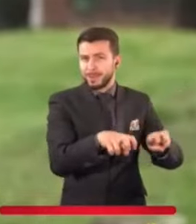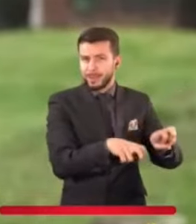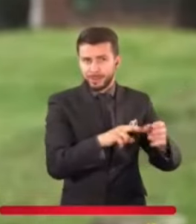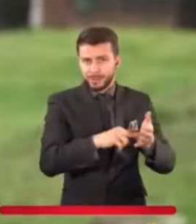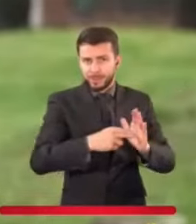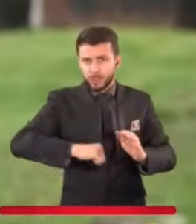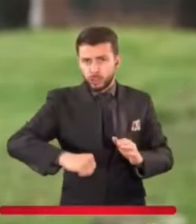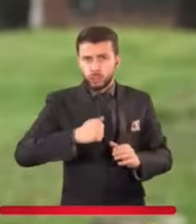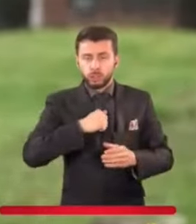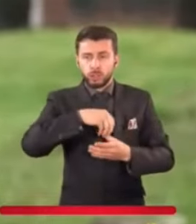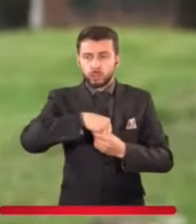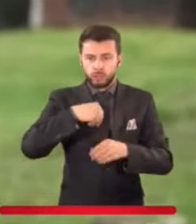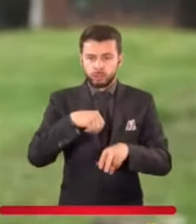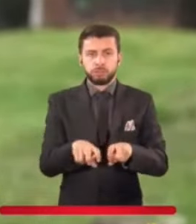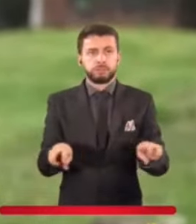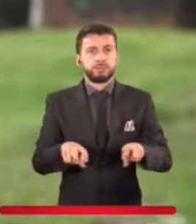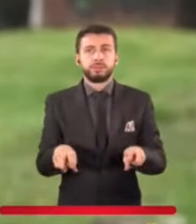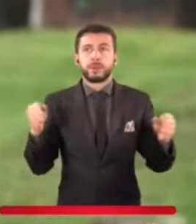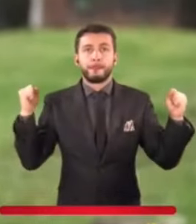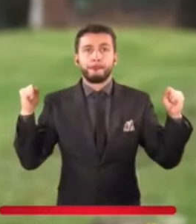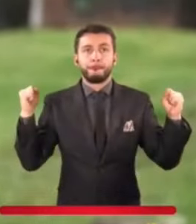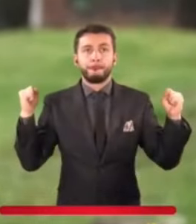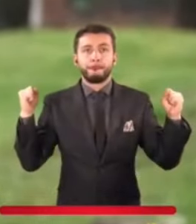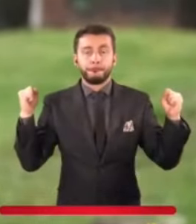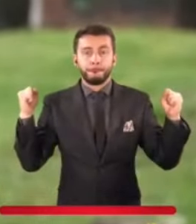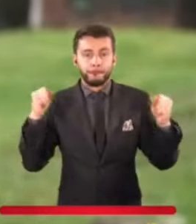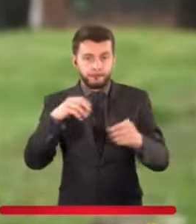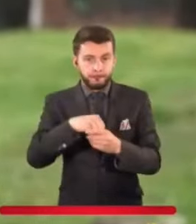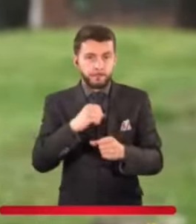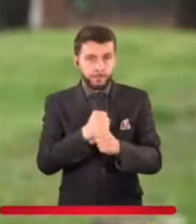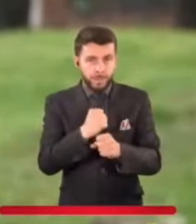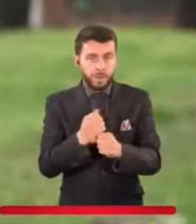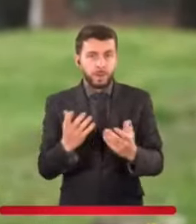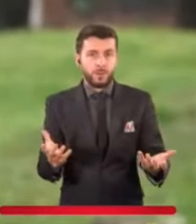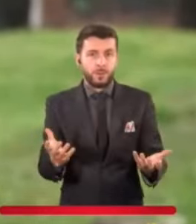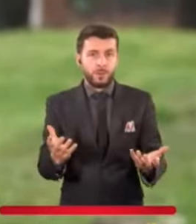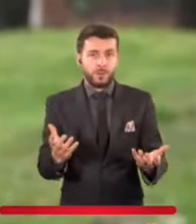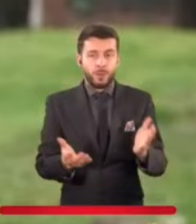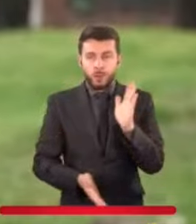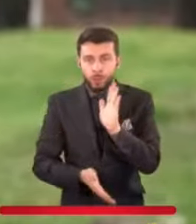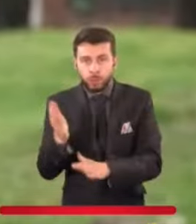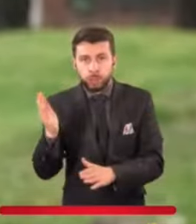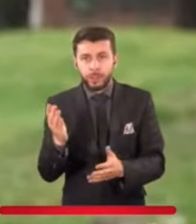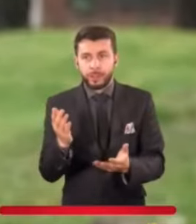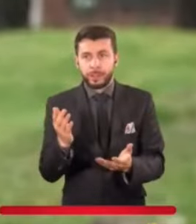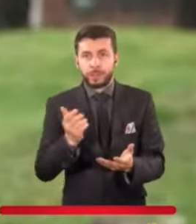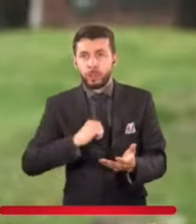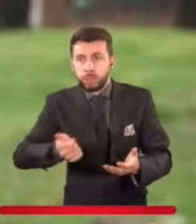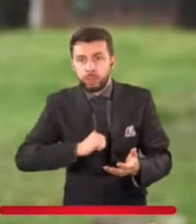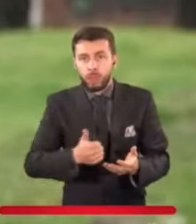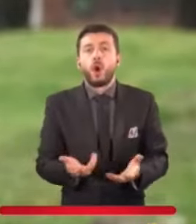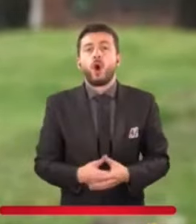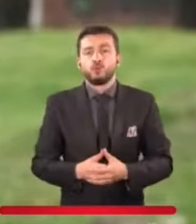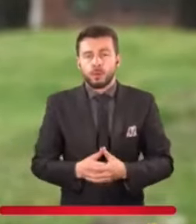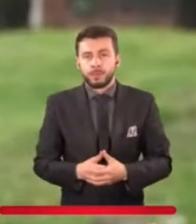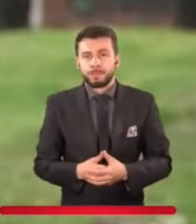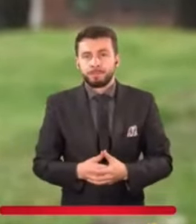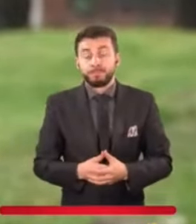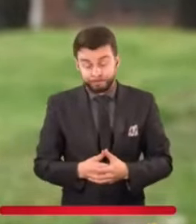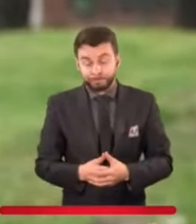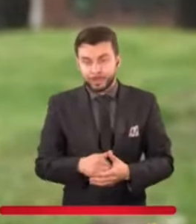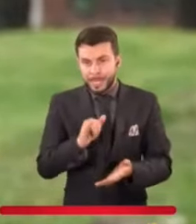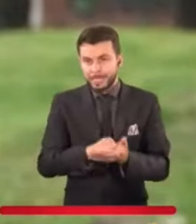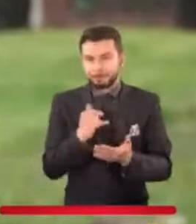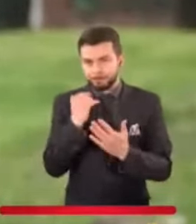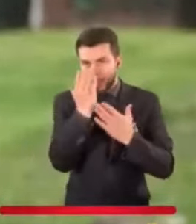derecho del ciudadano a movilizarse en Bogotá, a llegar a su trabajo, a desplazarse y no a quedar bloqueado indefinidamente. Entonces, todo esto lo estamos